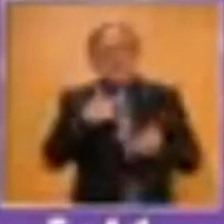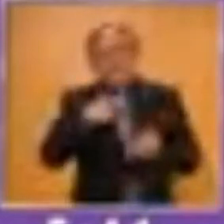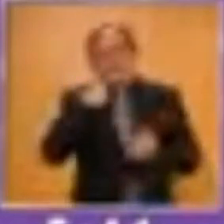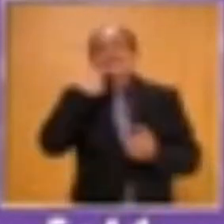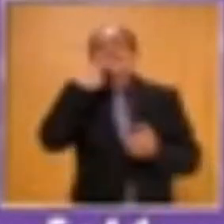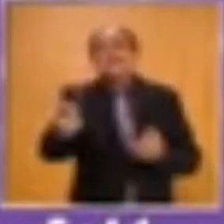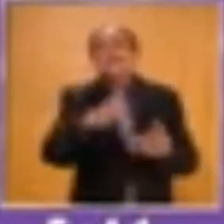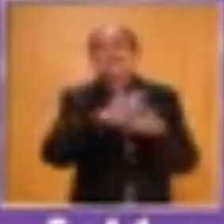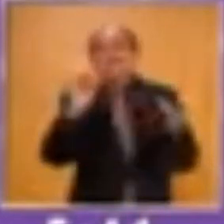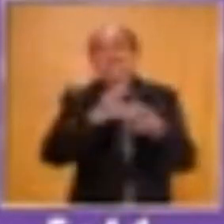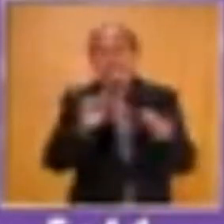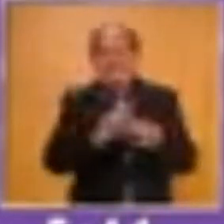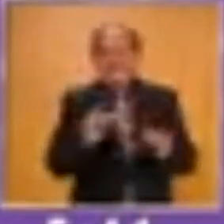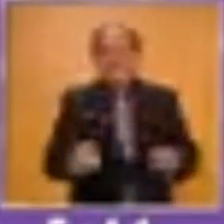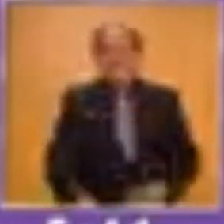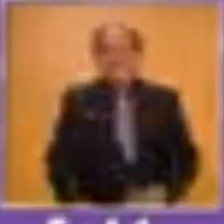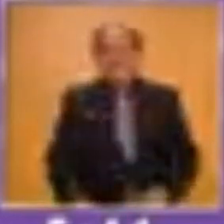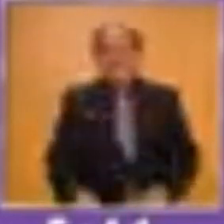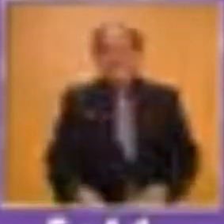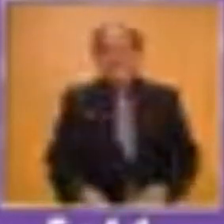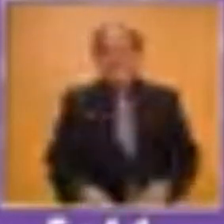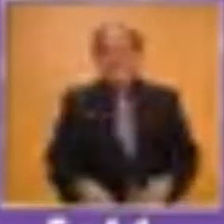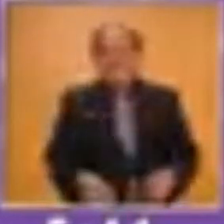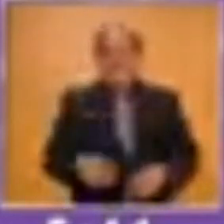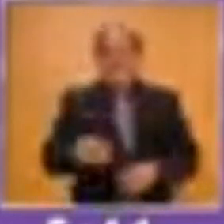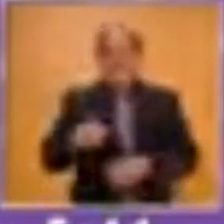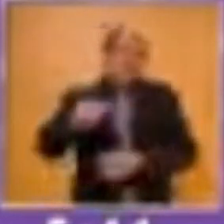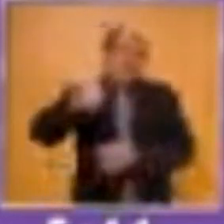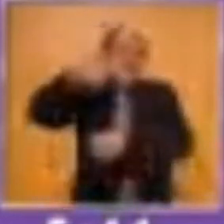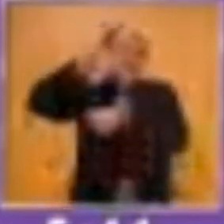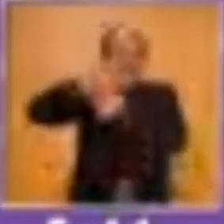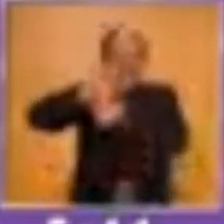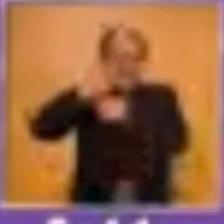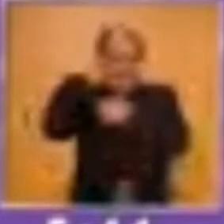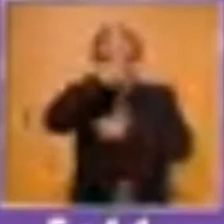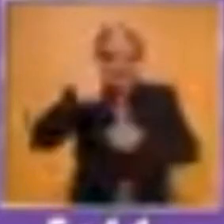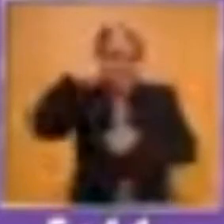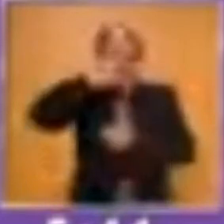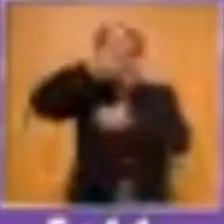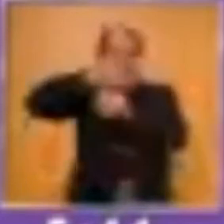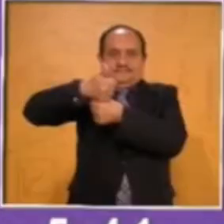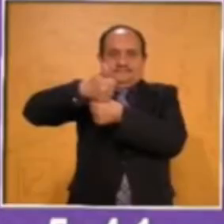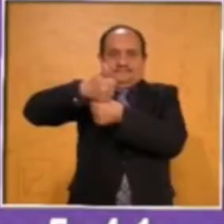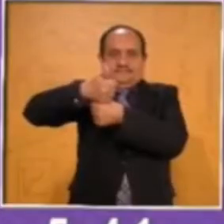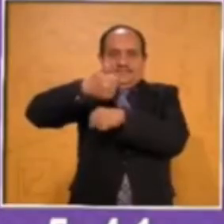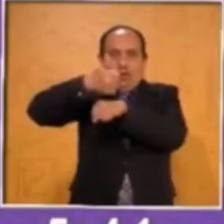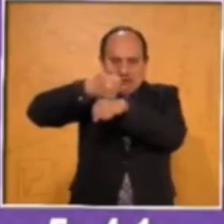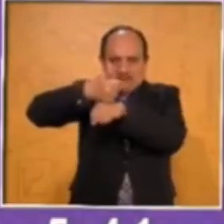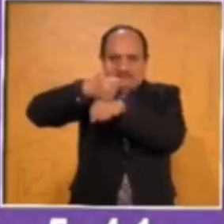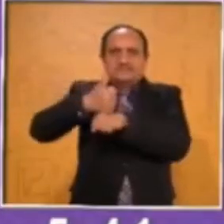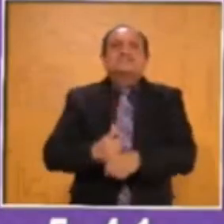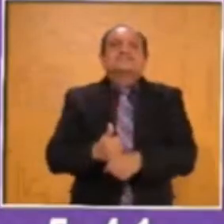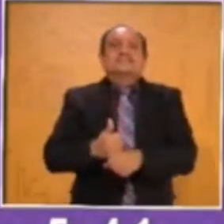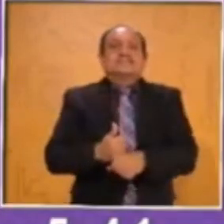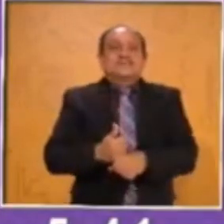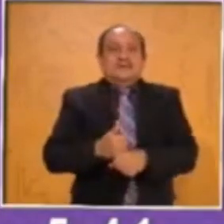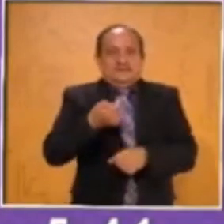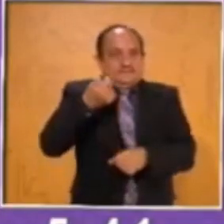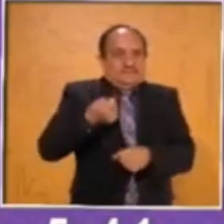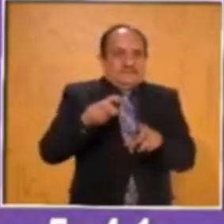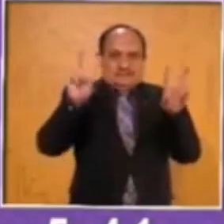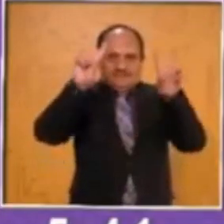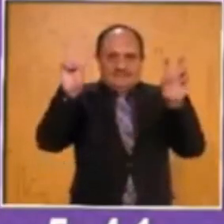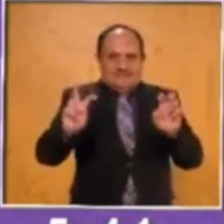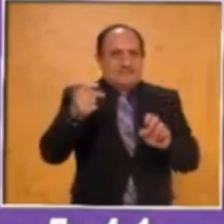decir. Una escultura, una cara. Ese es el tema principal del cuento. Si lo vemos aquí en la